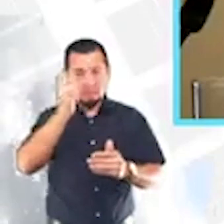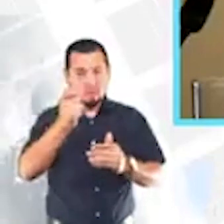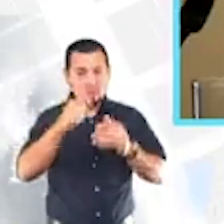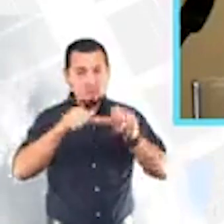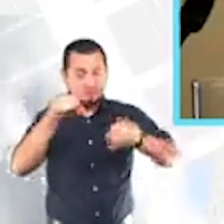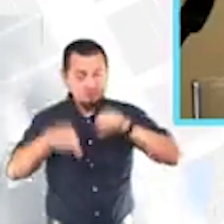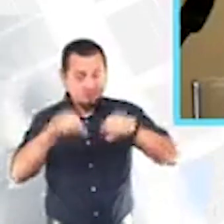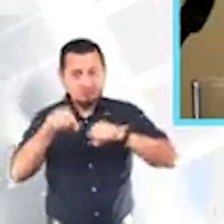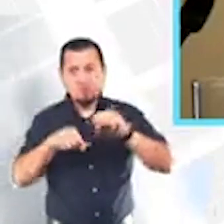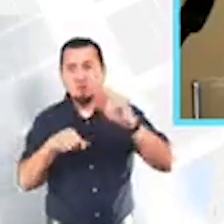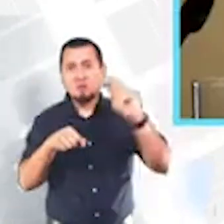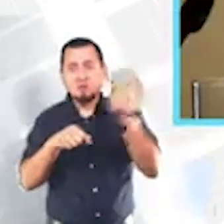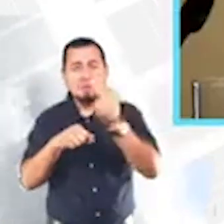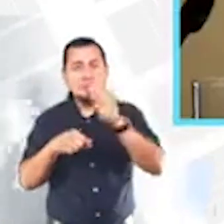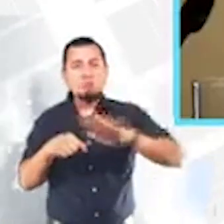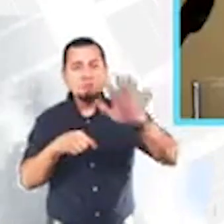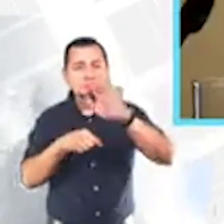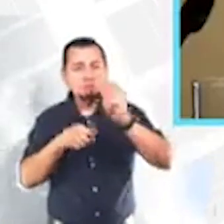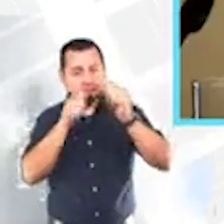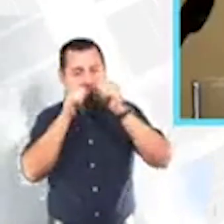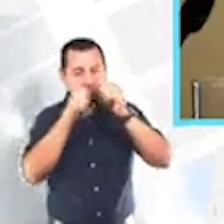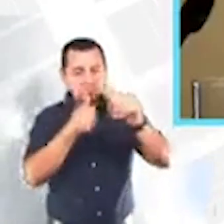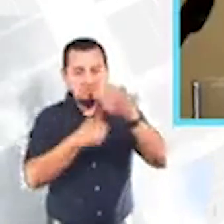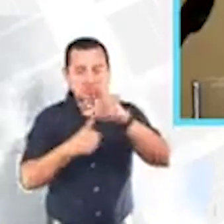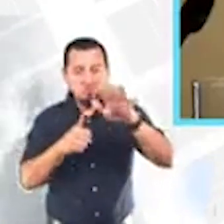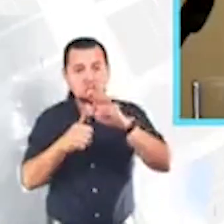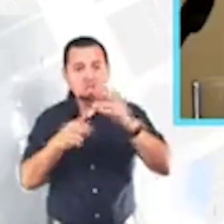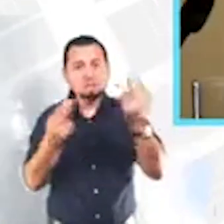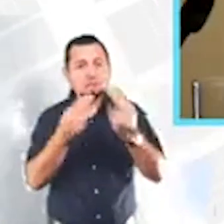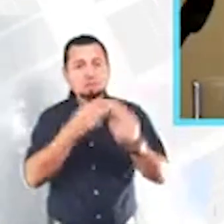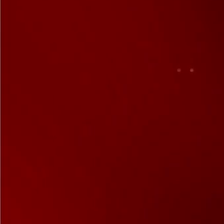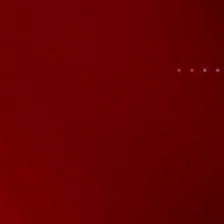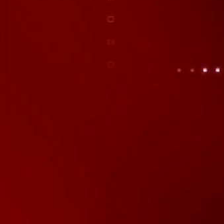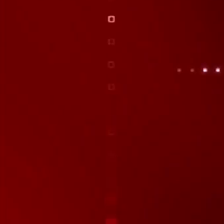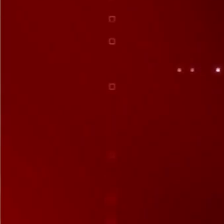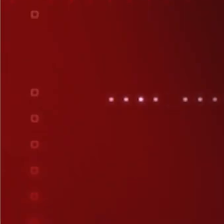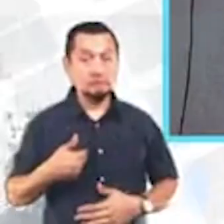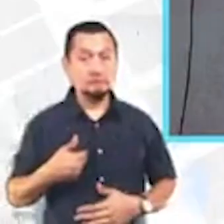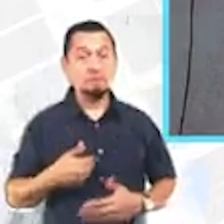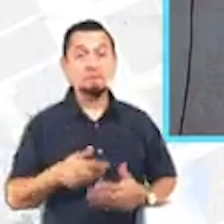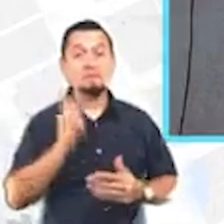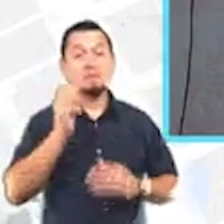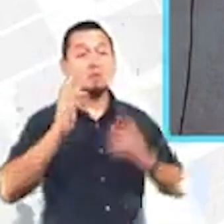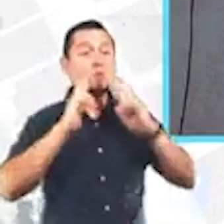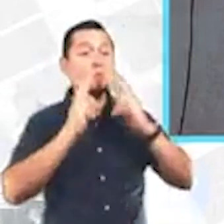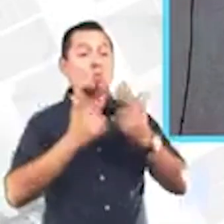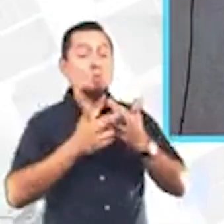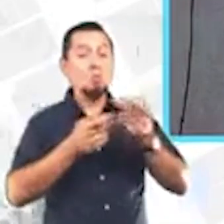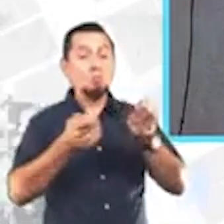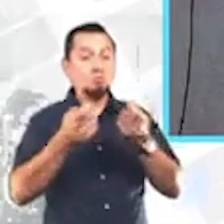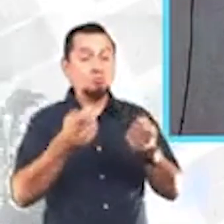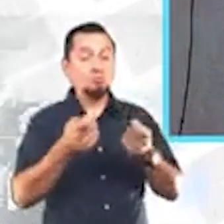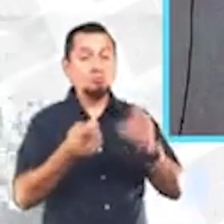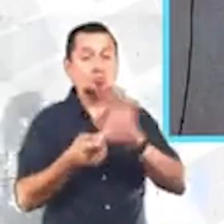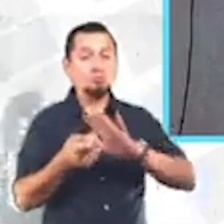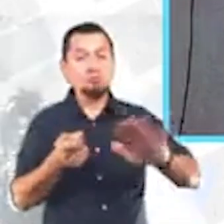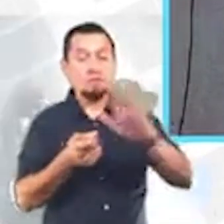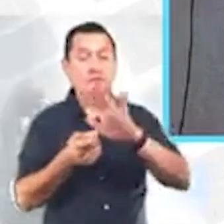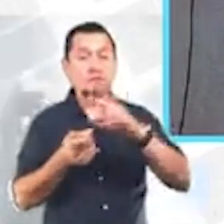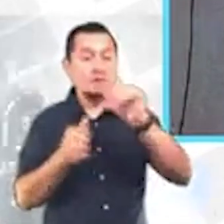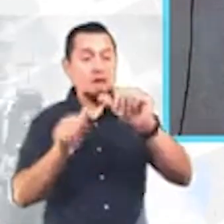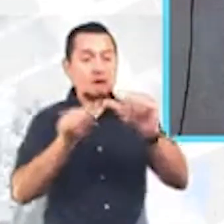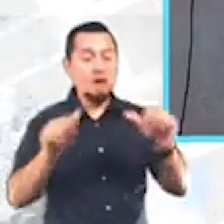y por supuesto todos los municipios metropolitanos para poder trabajar en esa sintonía. Durante la sesión solemne de la Junta de